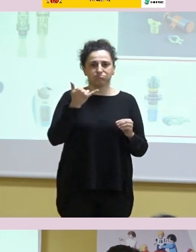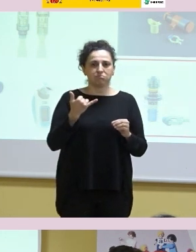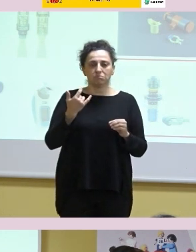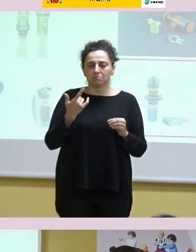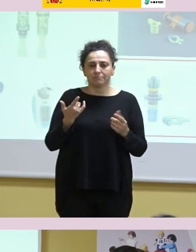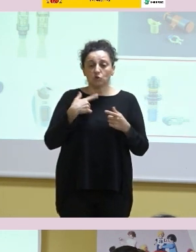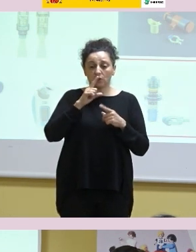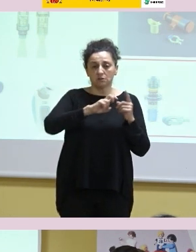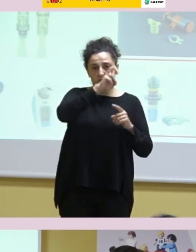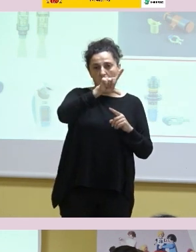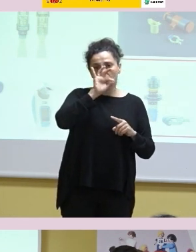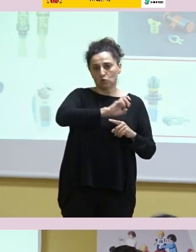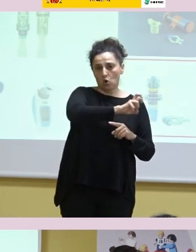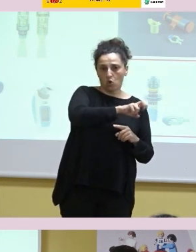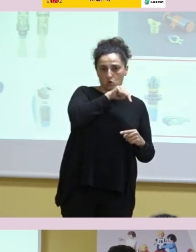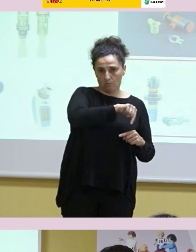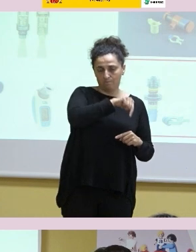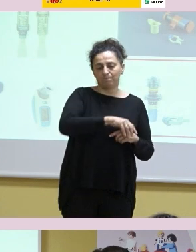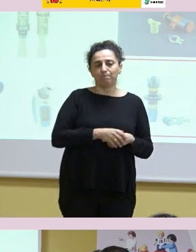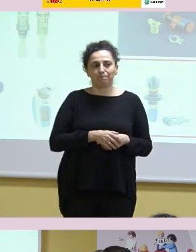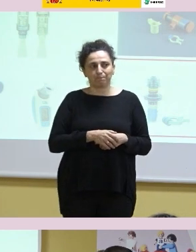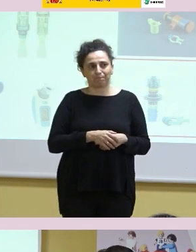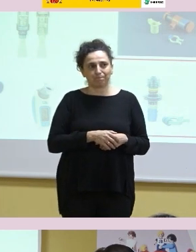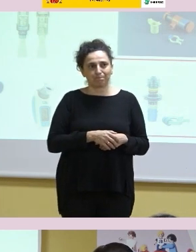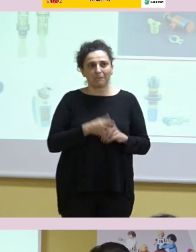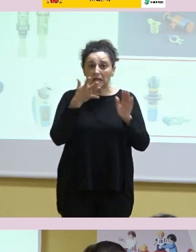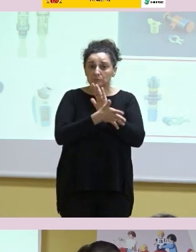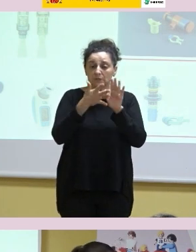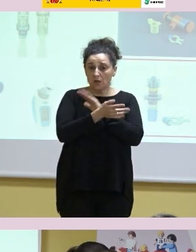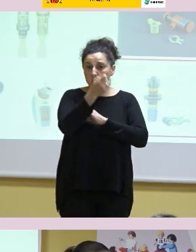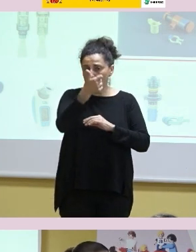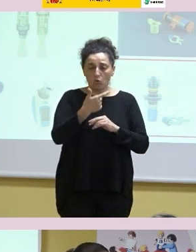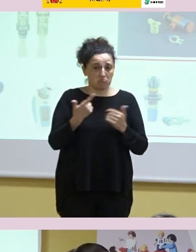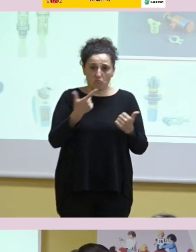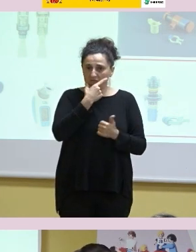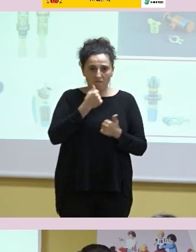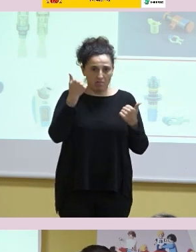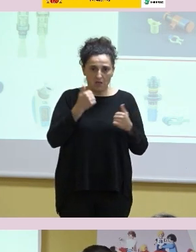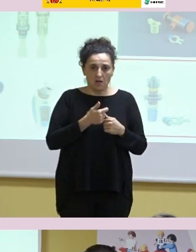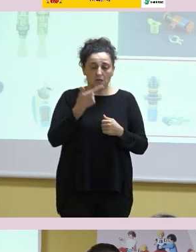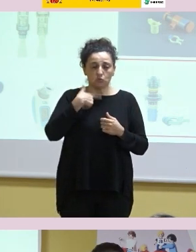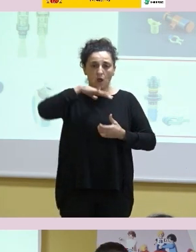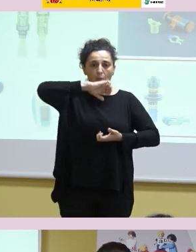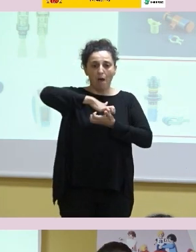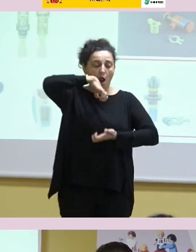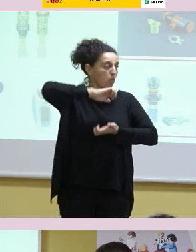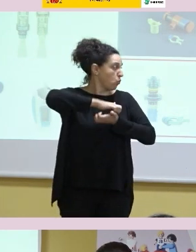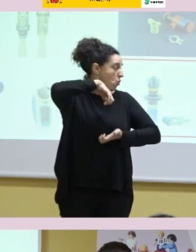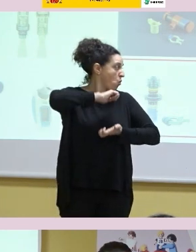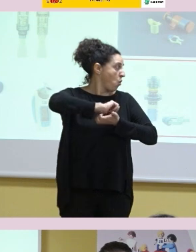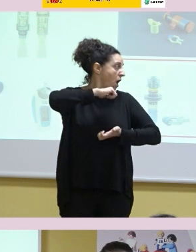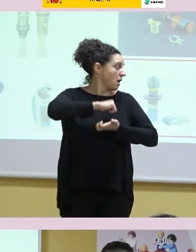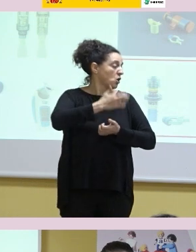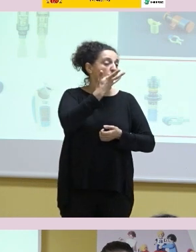elegimos este otro dispositivo. Por explicaros un poco cómo funciona, es que es súper fácil. Es una válvula que tiene